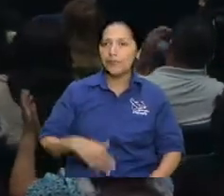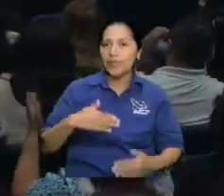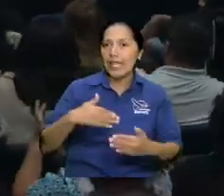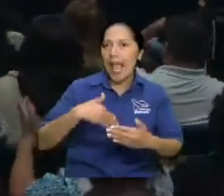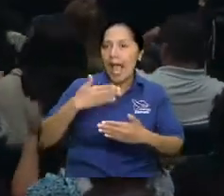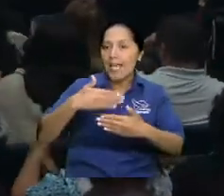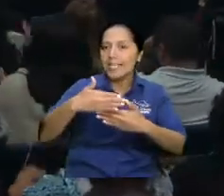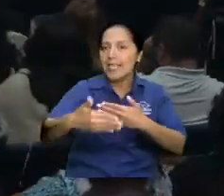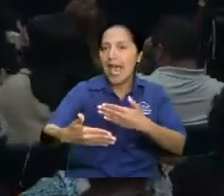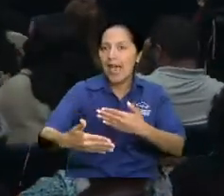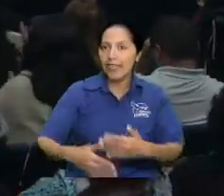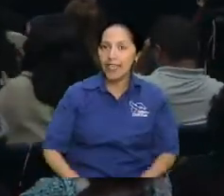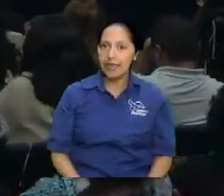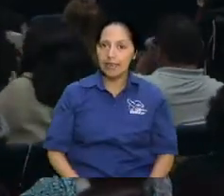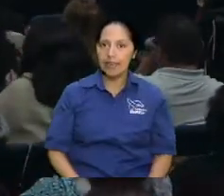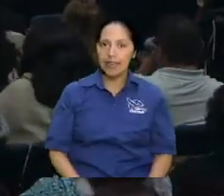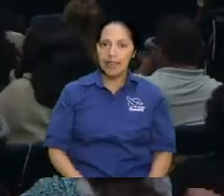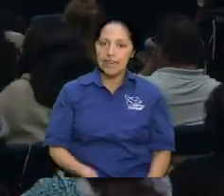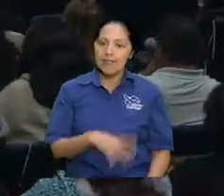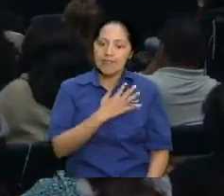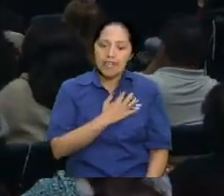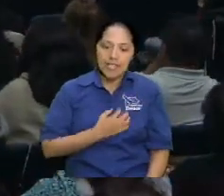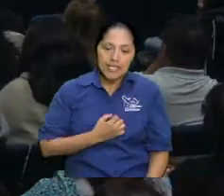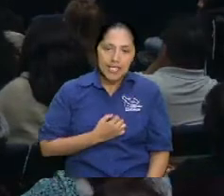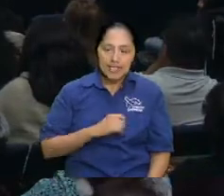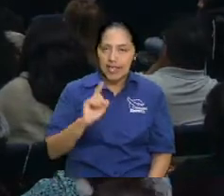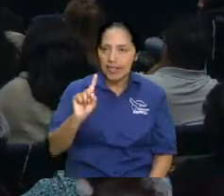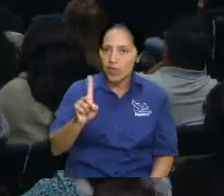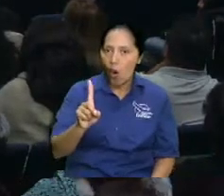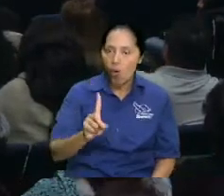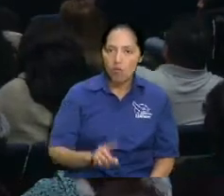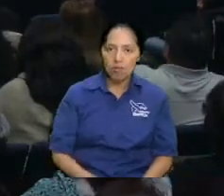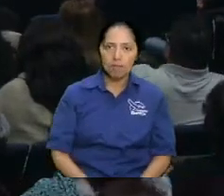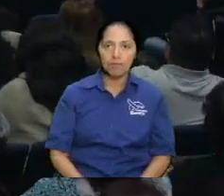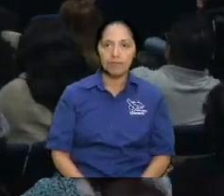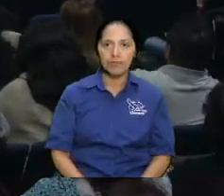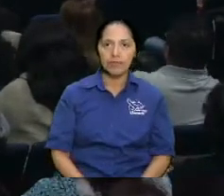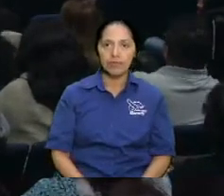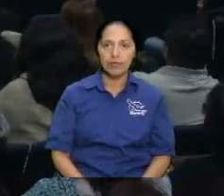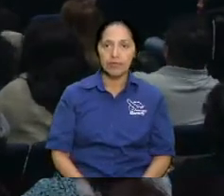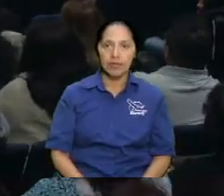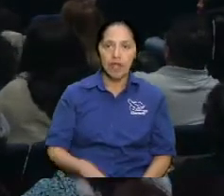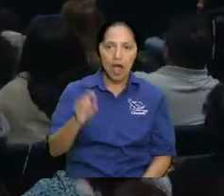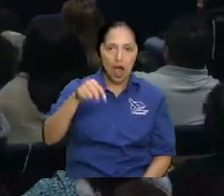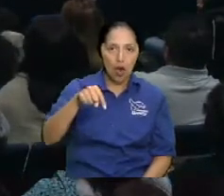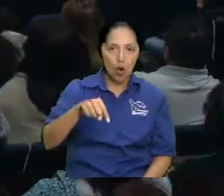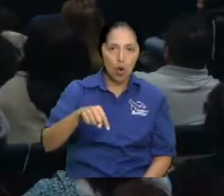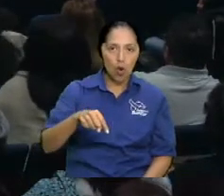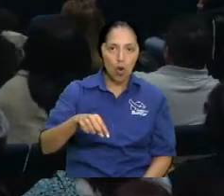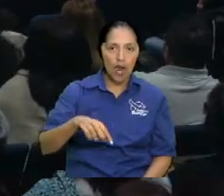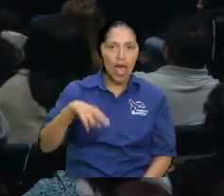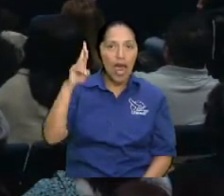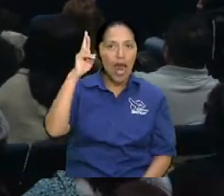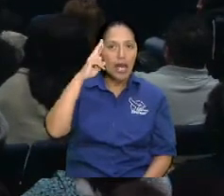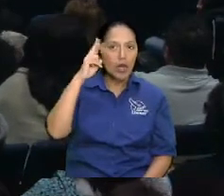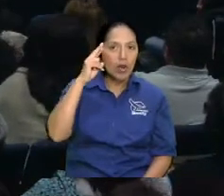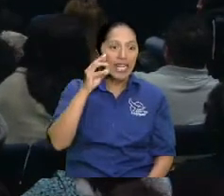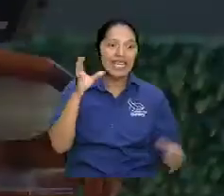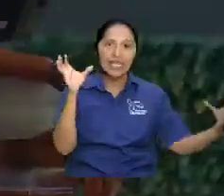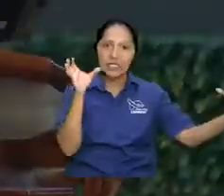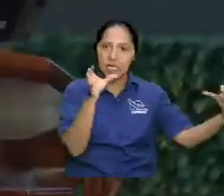Ahora, estos madianitas, ¿se recuerda cuando vendieron a José? ¿Quiénes lo compraron?